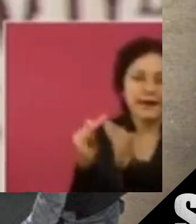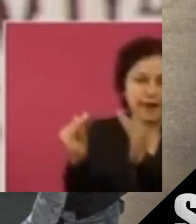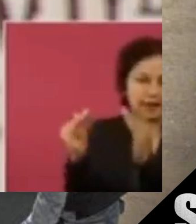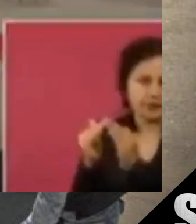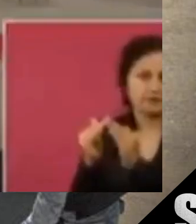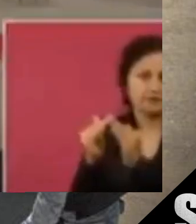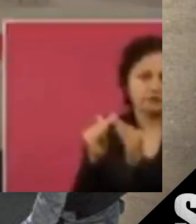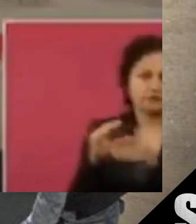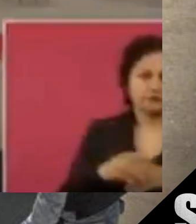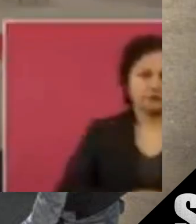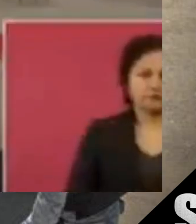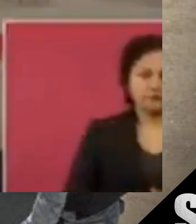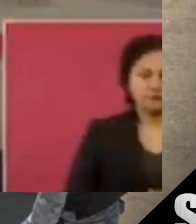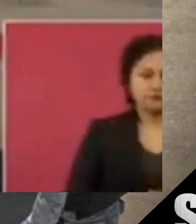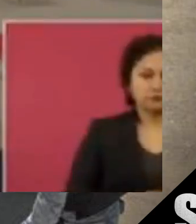área.